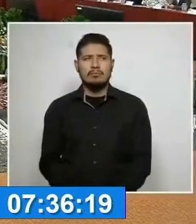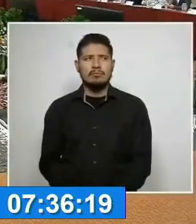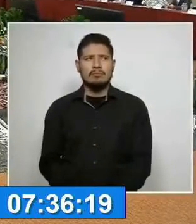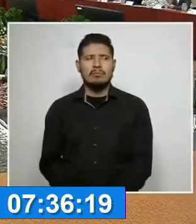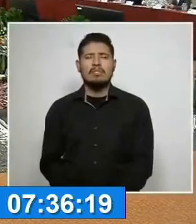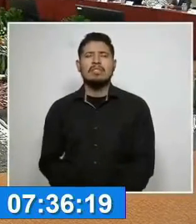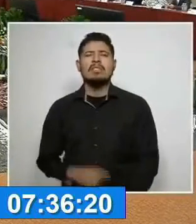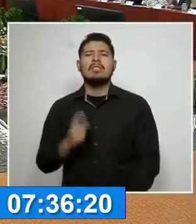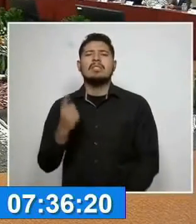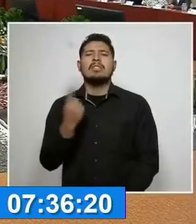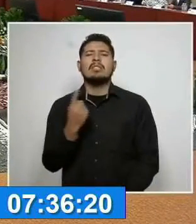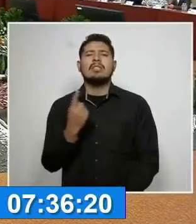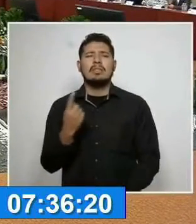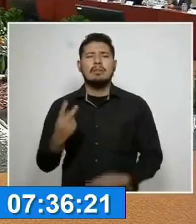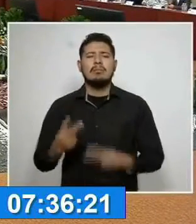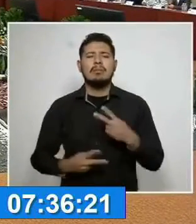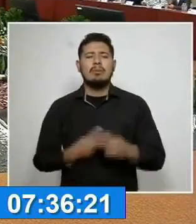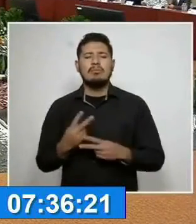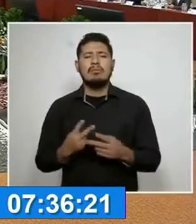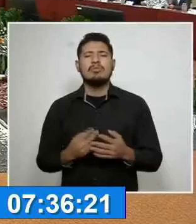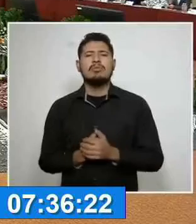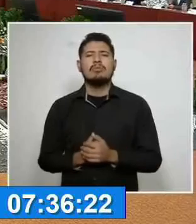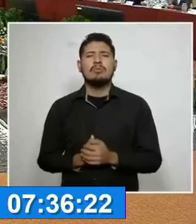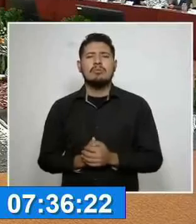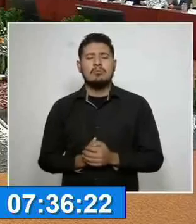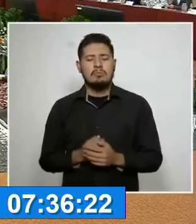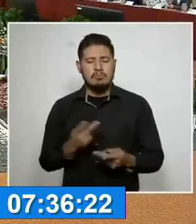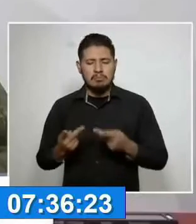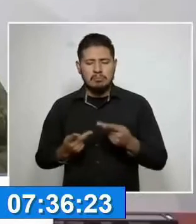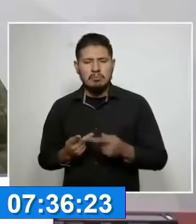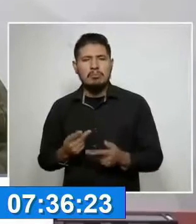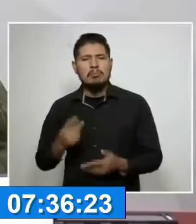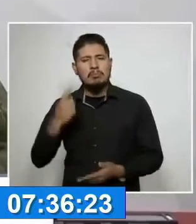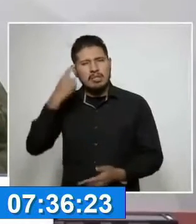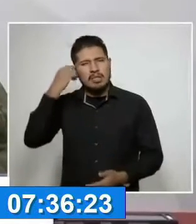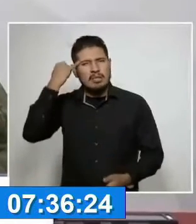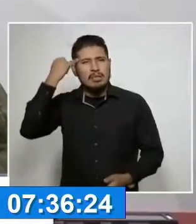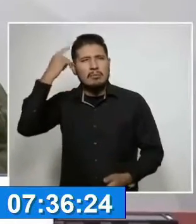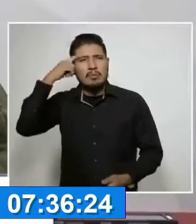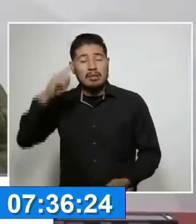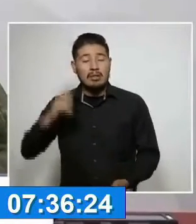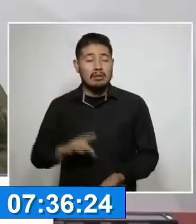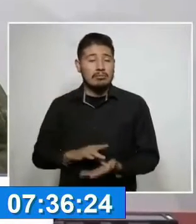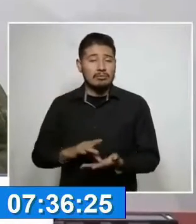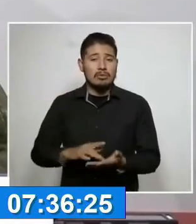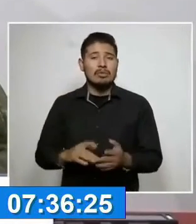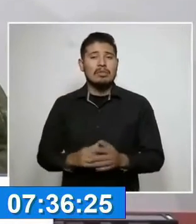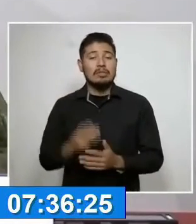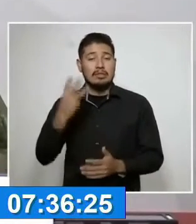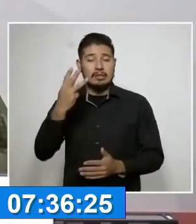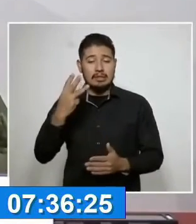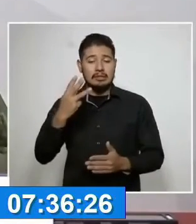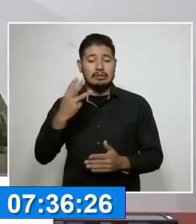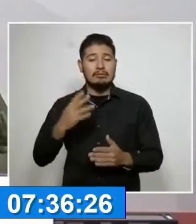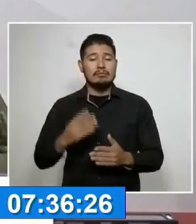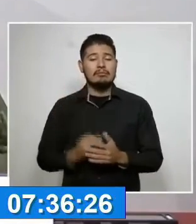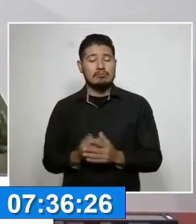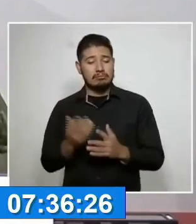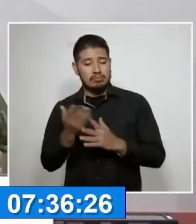30 días para que sea flexible y con base en los resultados determinar acciones